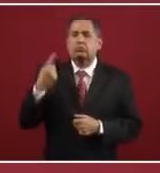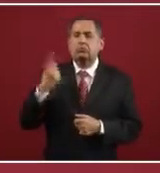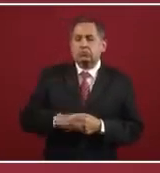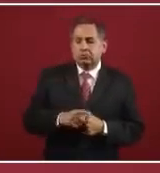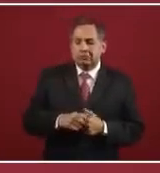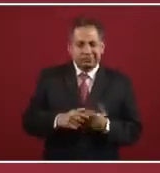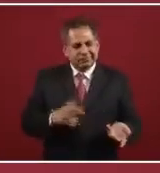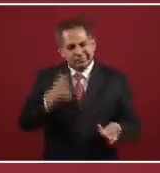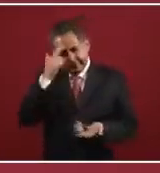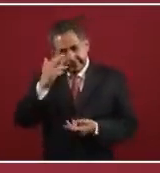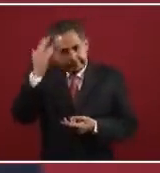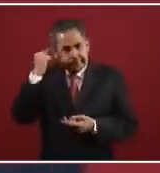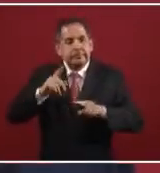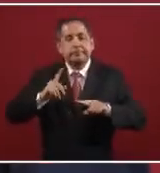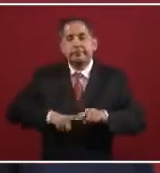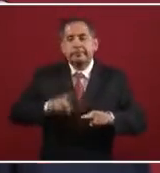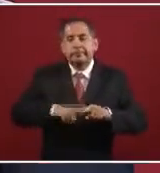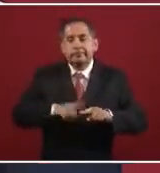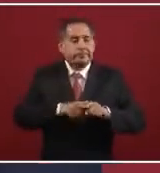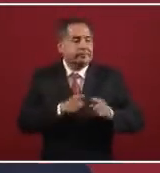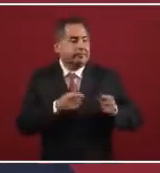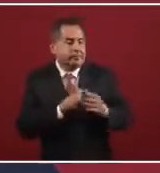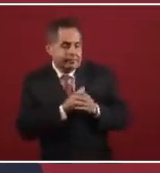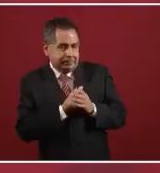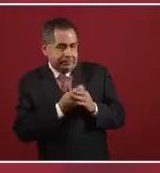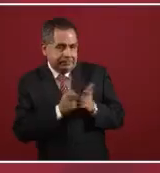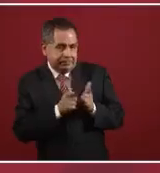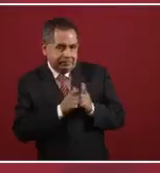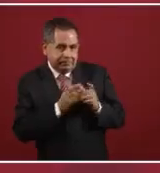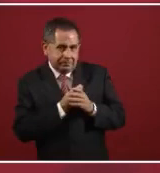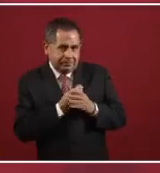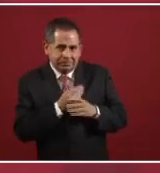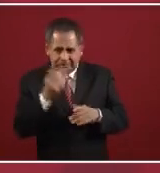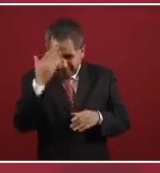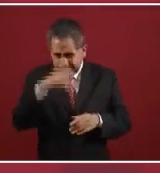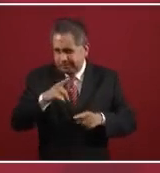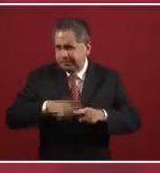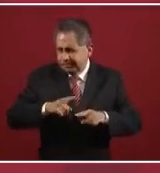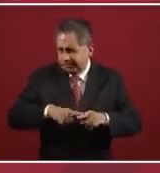¿Quiénes practicaban las concertaciones?